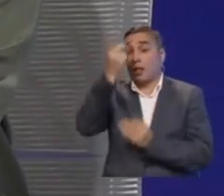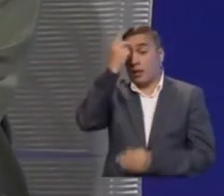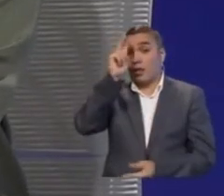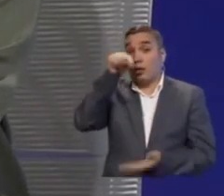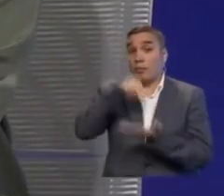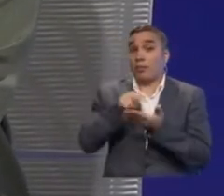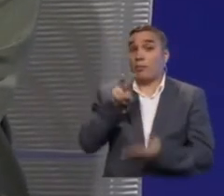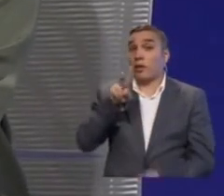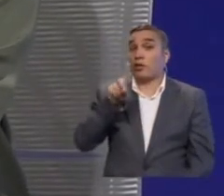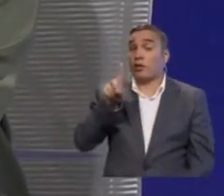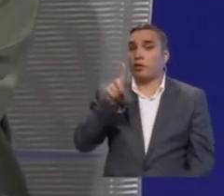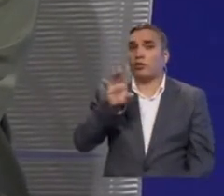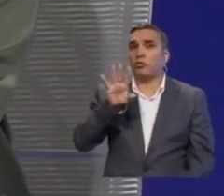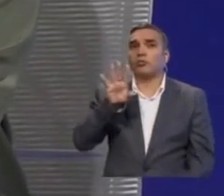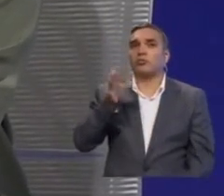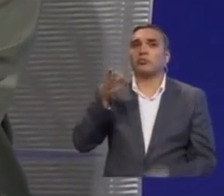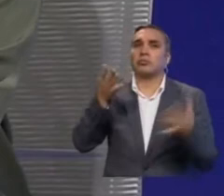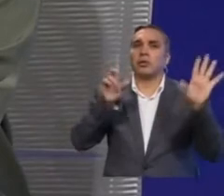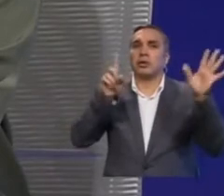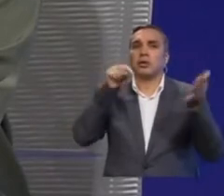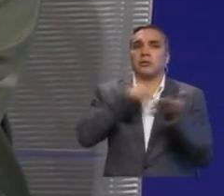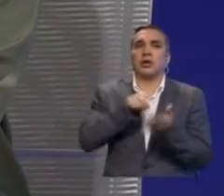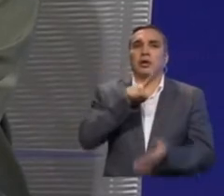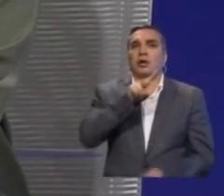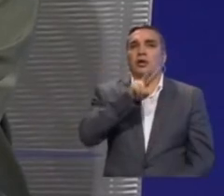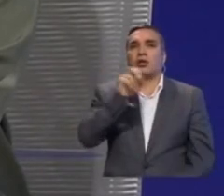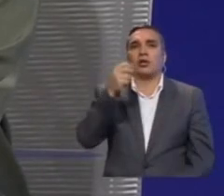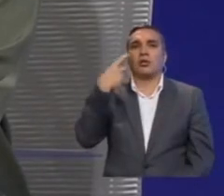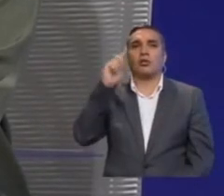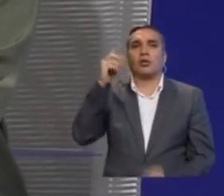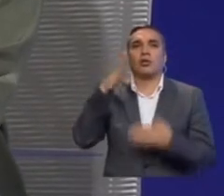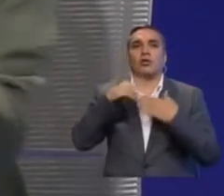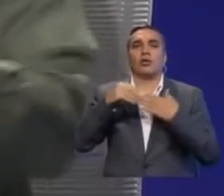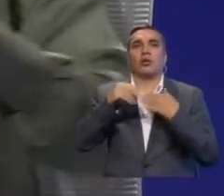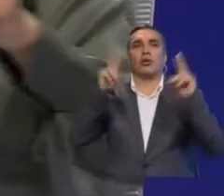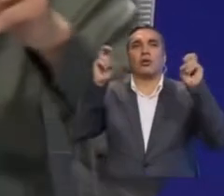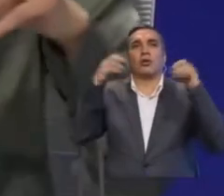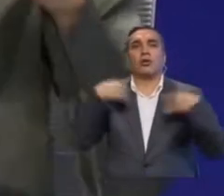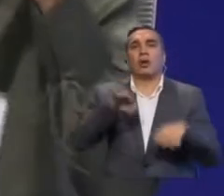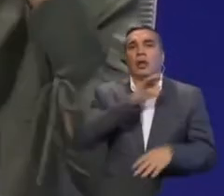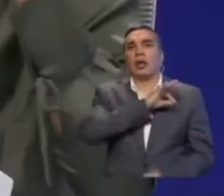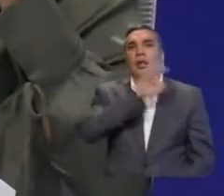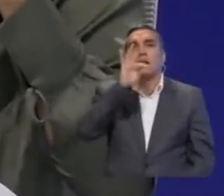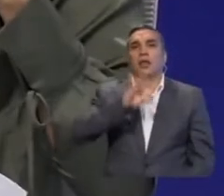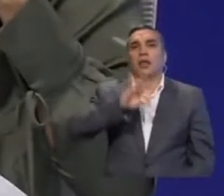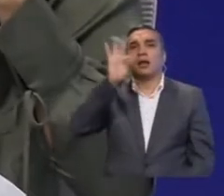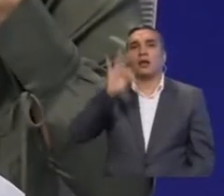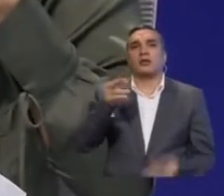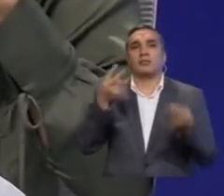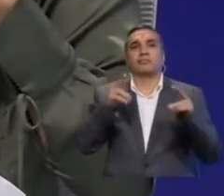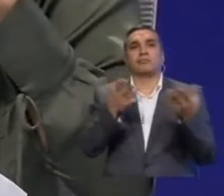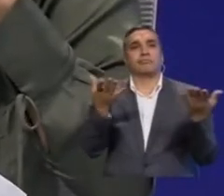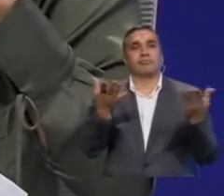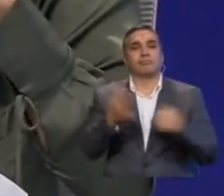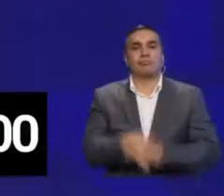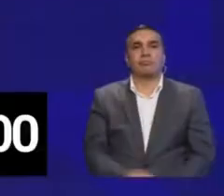el 2021 sobre los 6.200 millones de dólares por concepto de intereses y también amortizaciones?